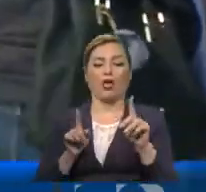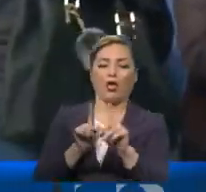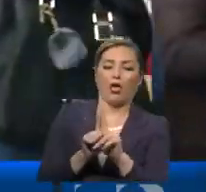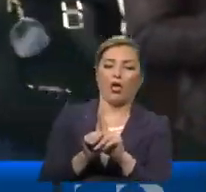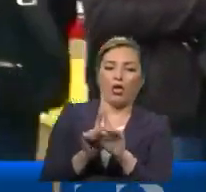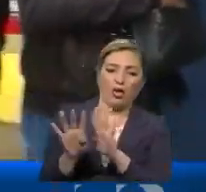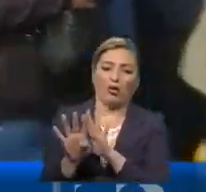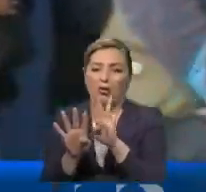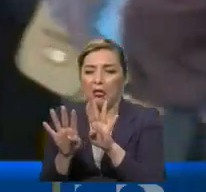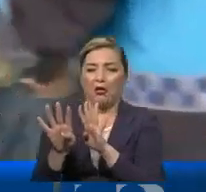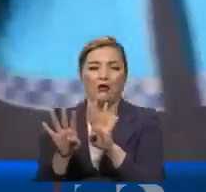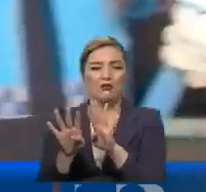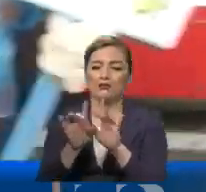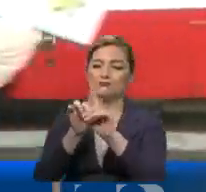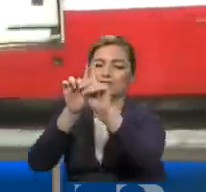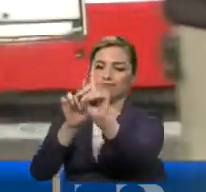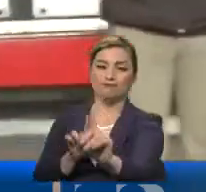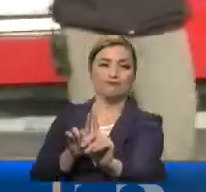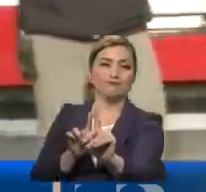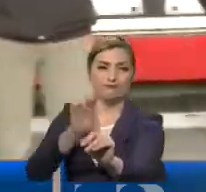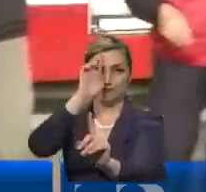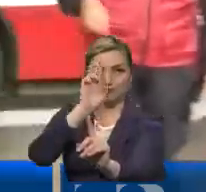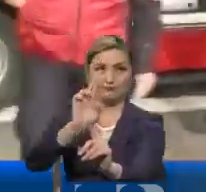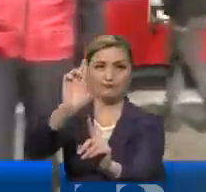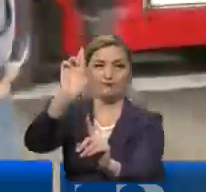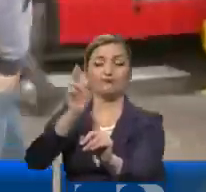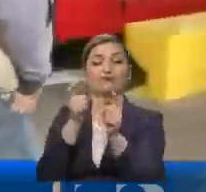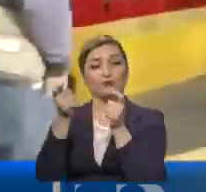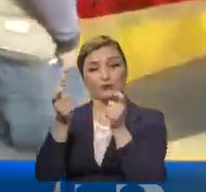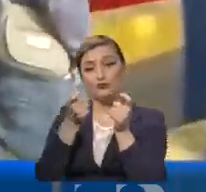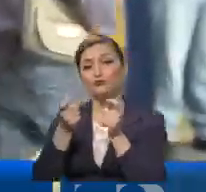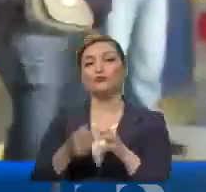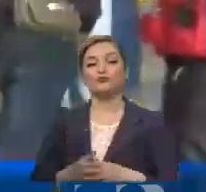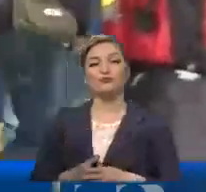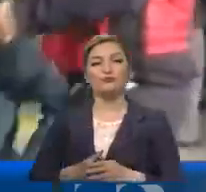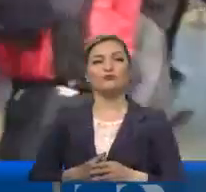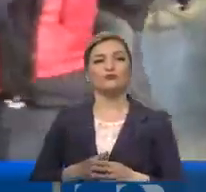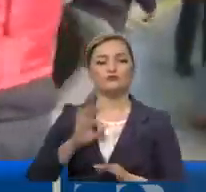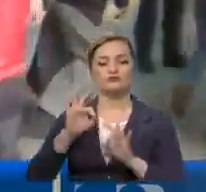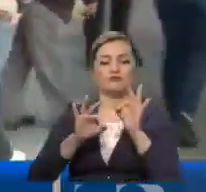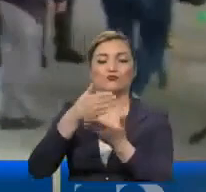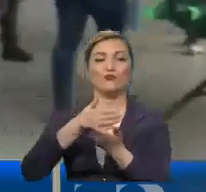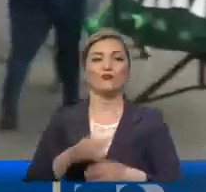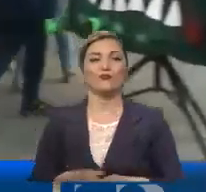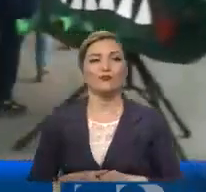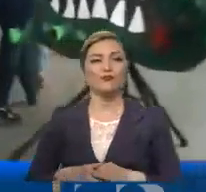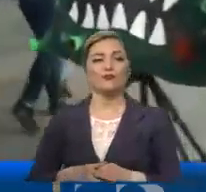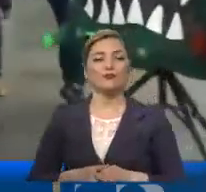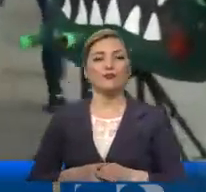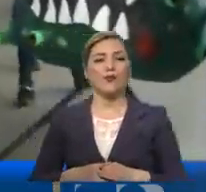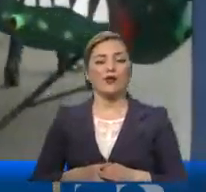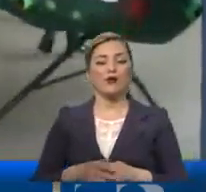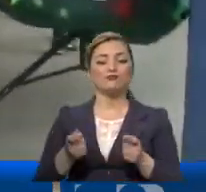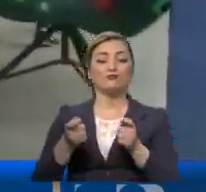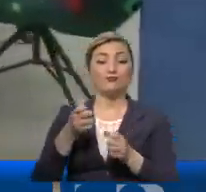aglomeraciones, que se respete la distancia entre una y otra persona para evitar así los contagios. Estos operativos se realizan